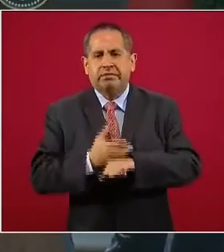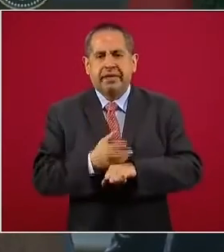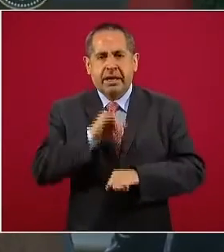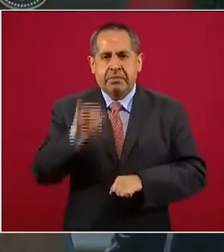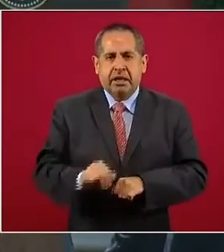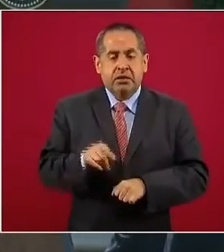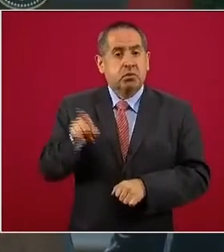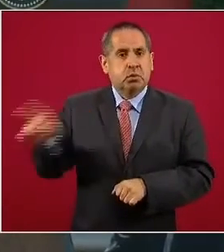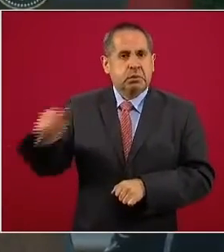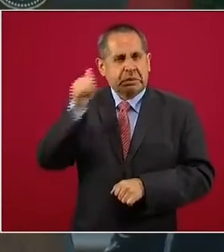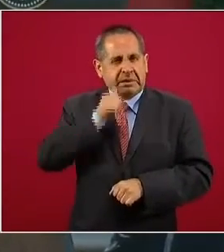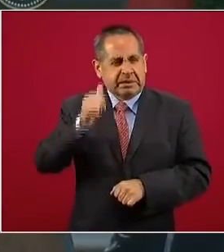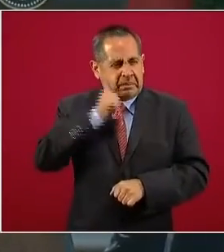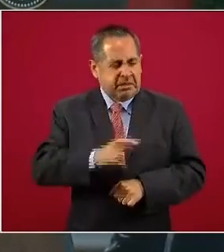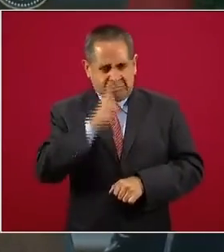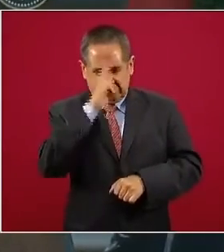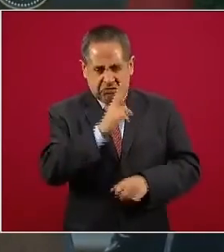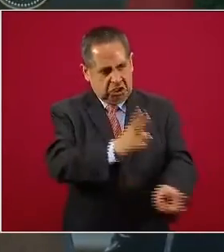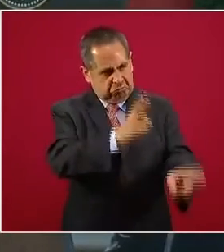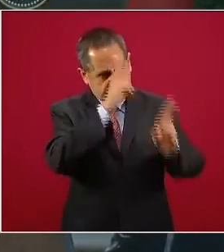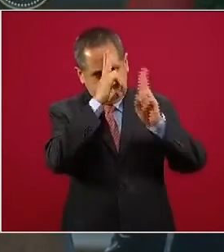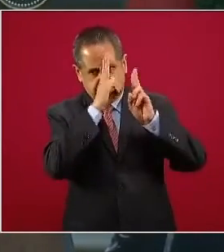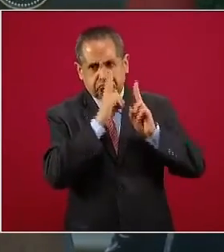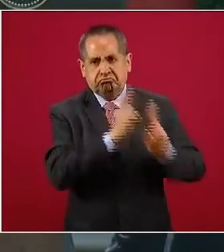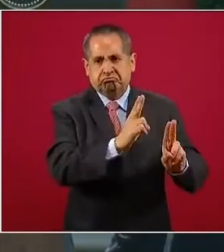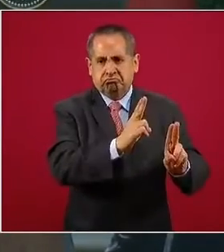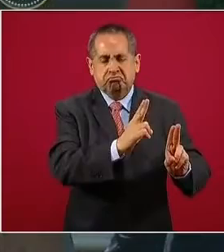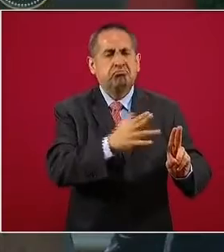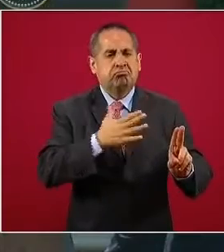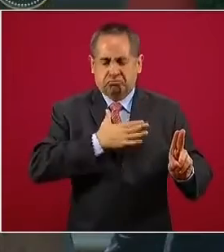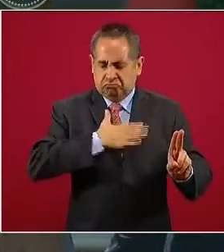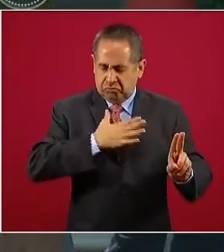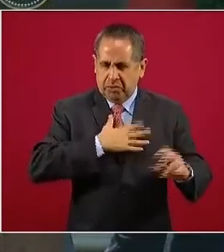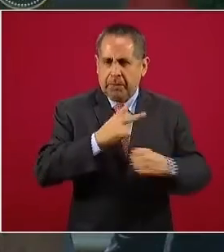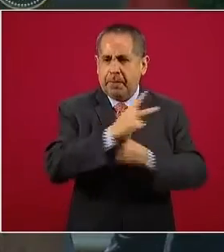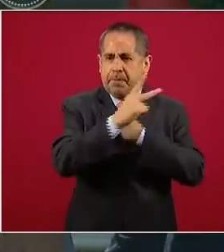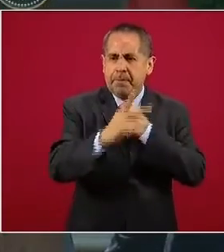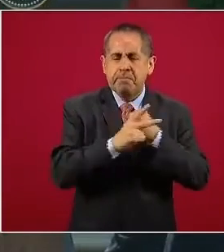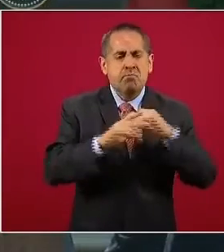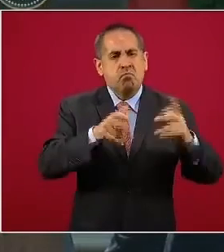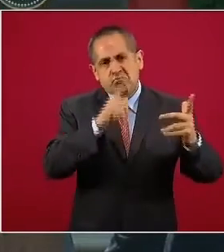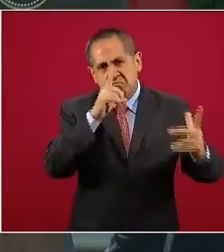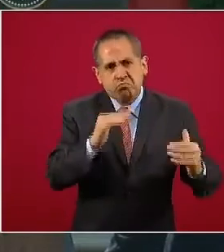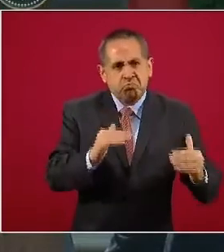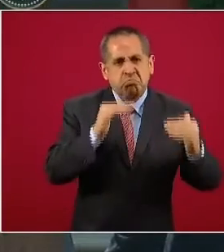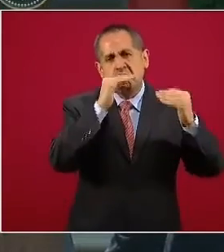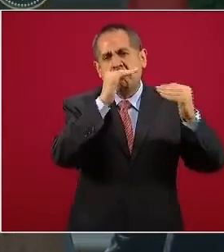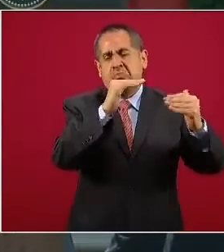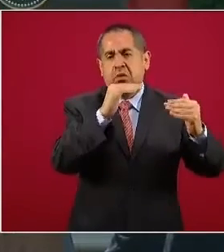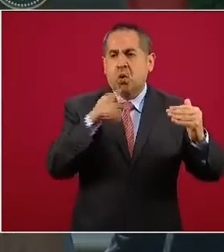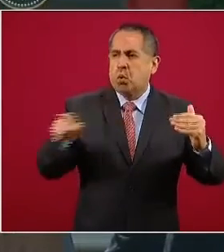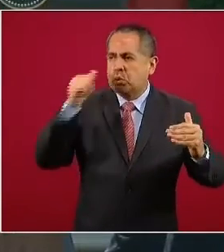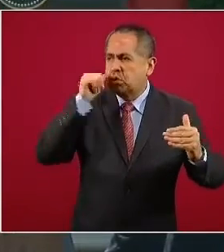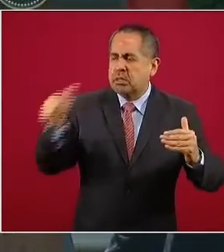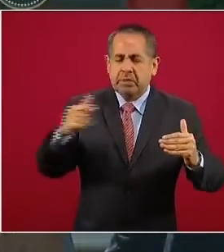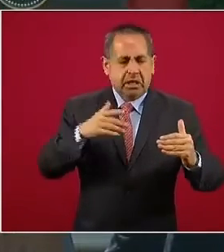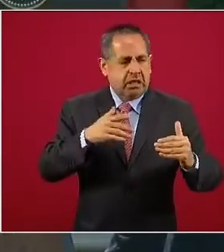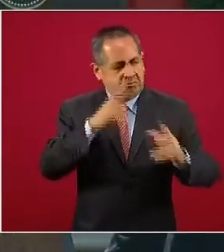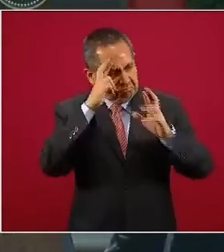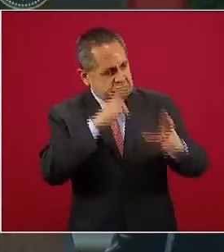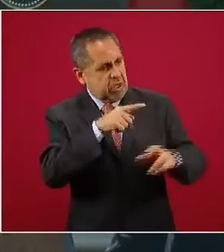por el contrario, ha honrado nuestra condición de nación